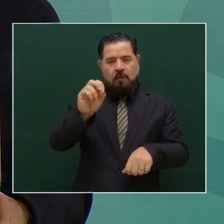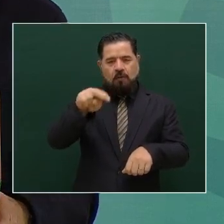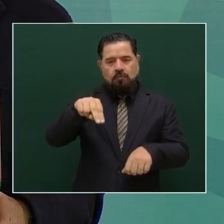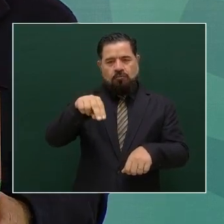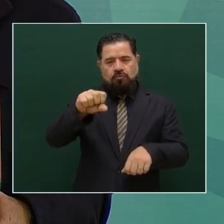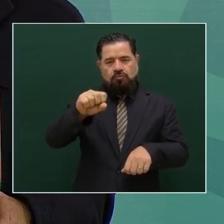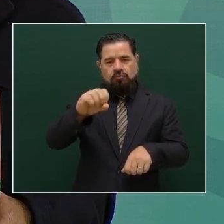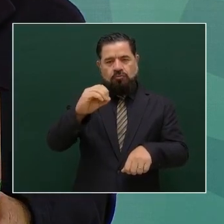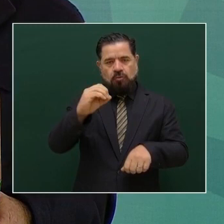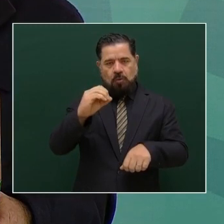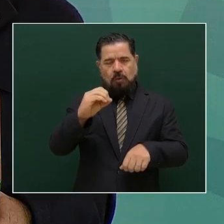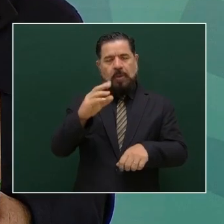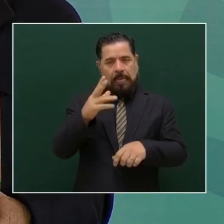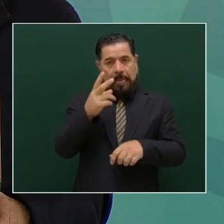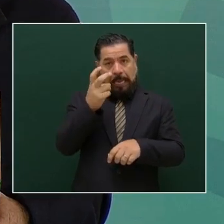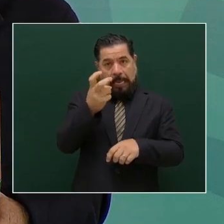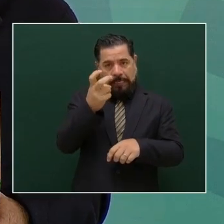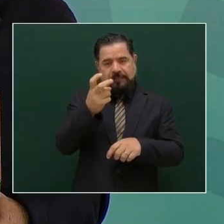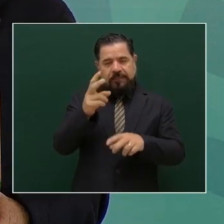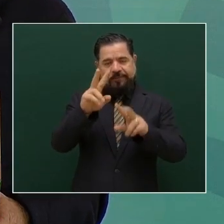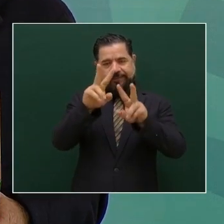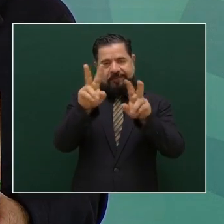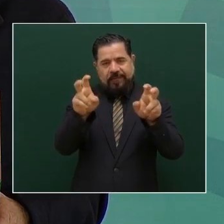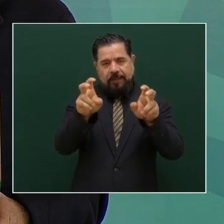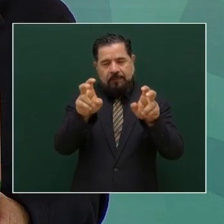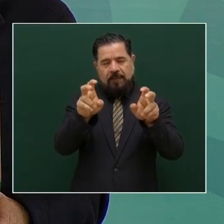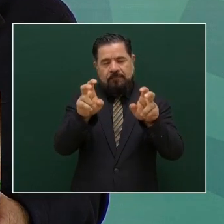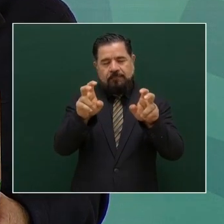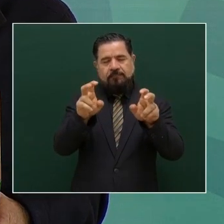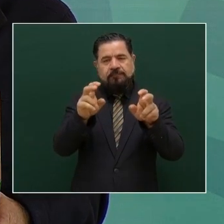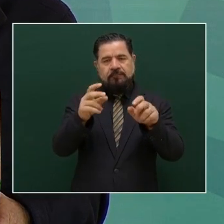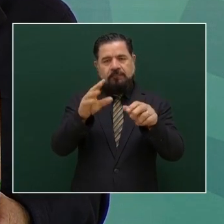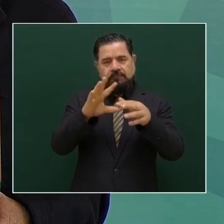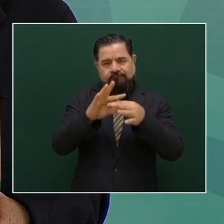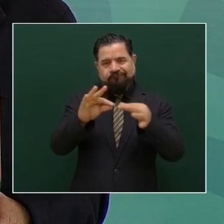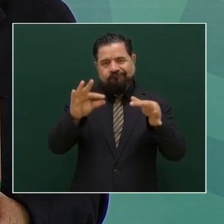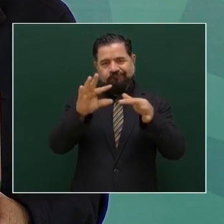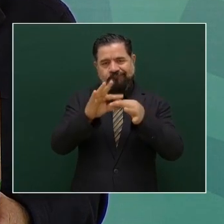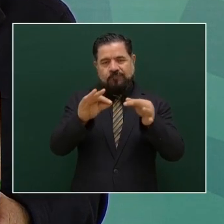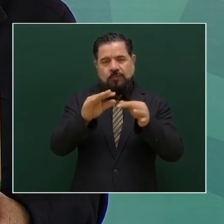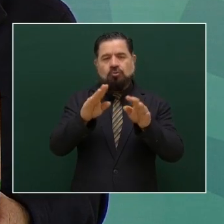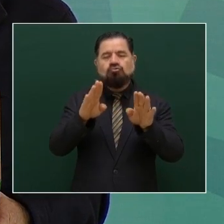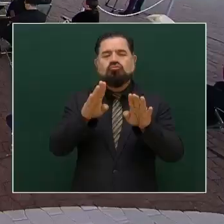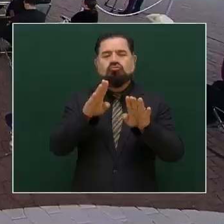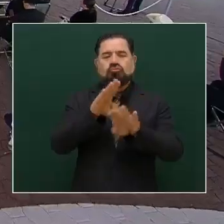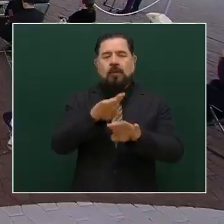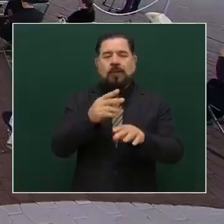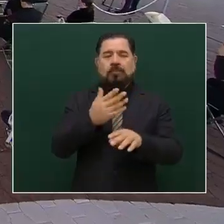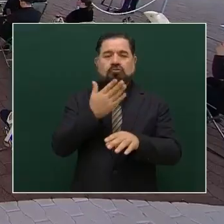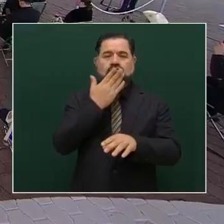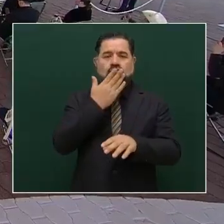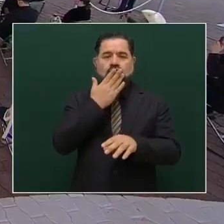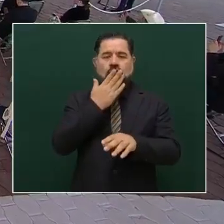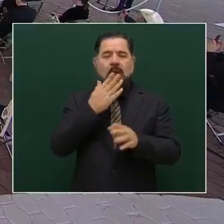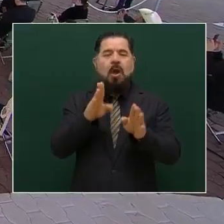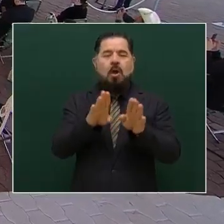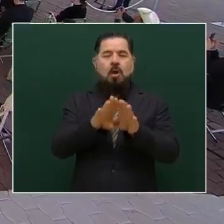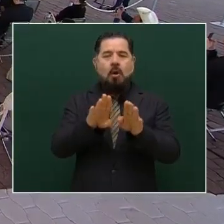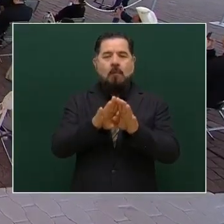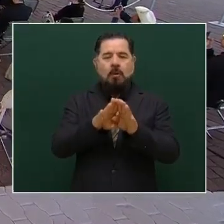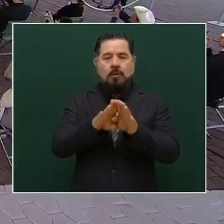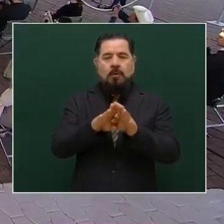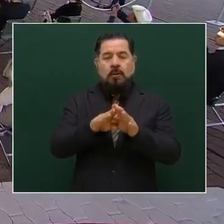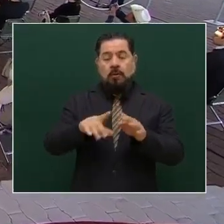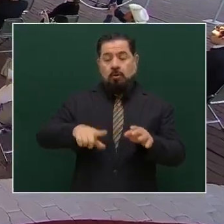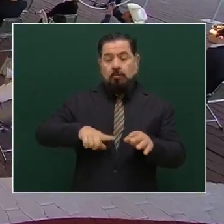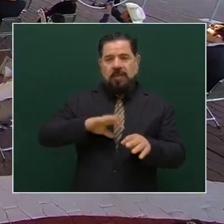eso, de los avances en Sonora, de lo que está haciendo la Federación en